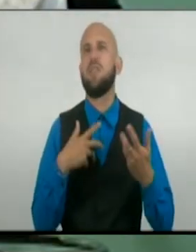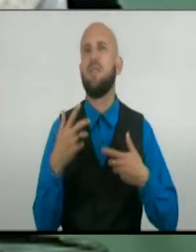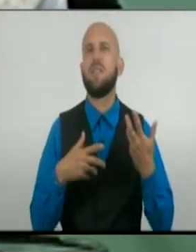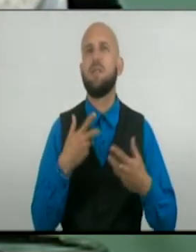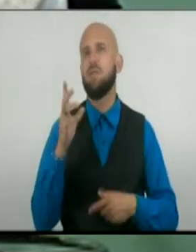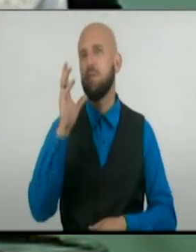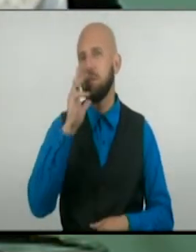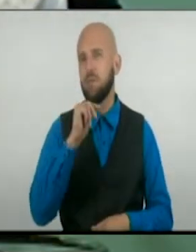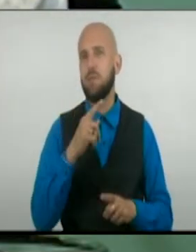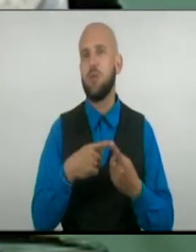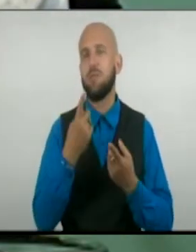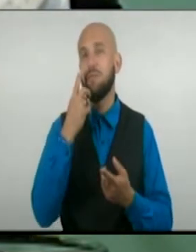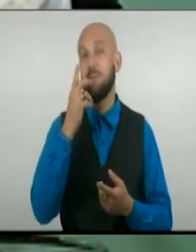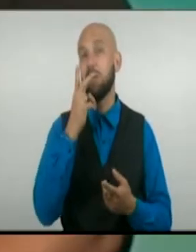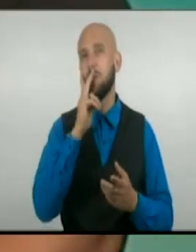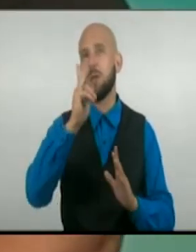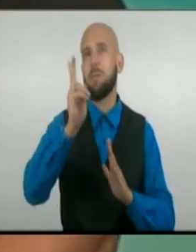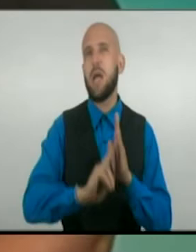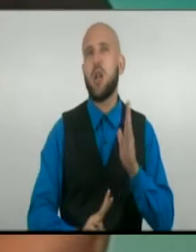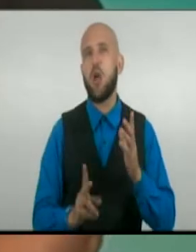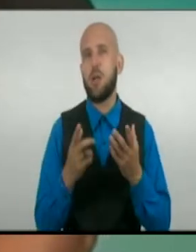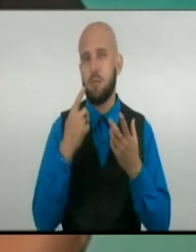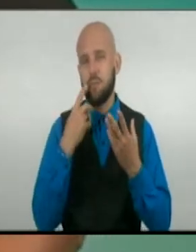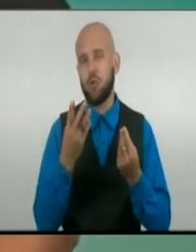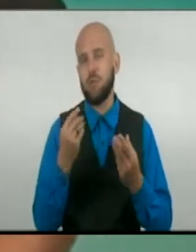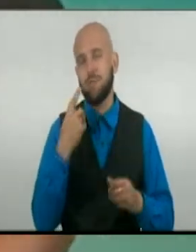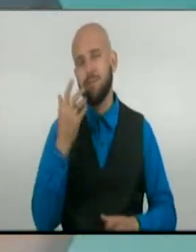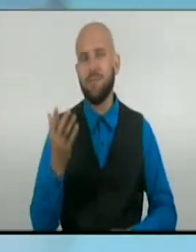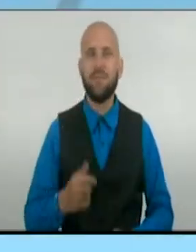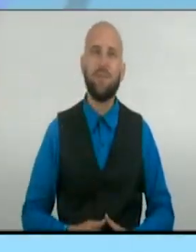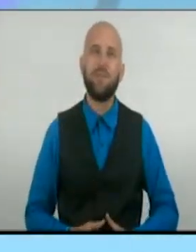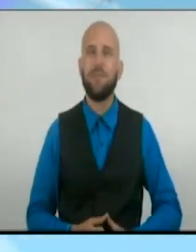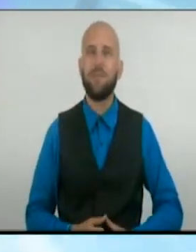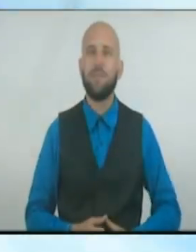enaltecen los valores con los valores humanos vamos a ver este material